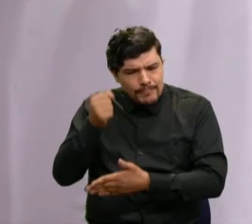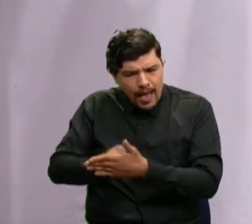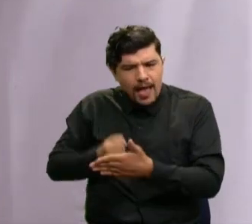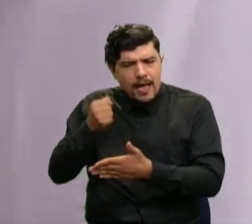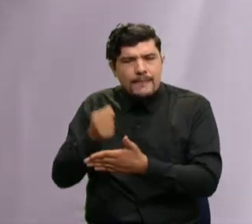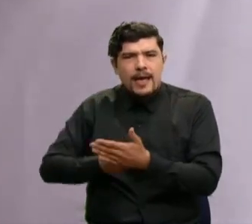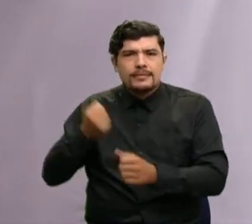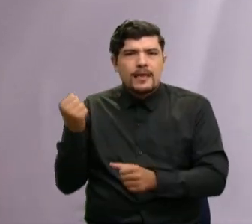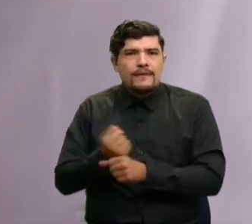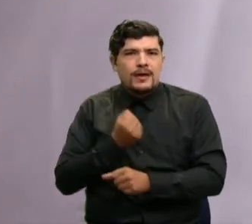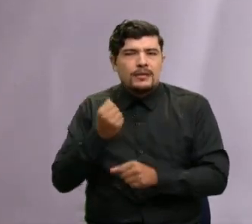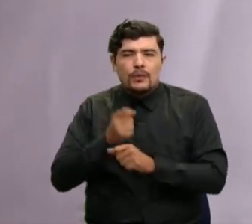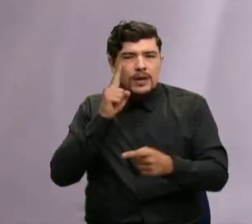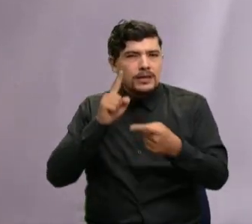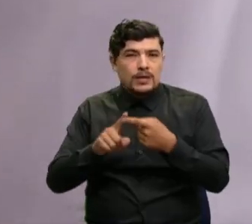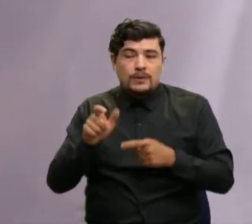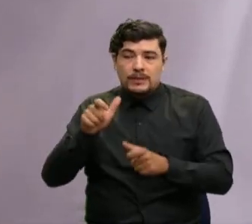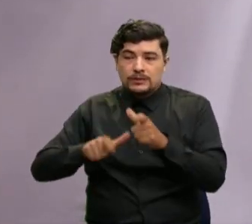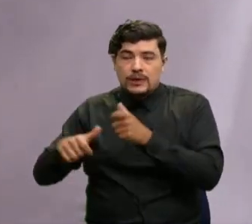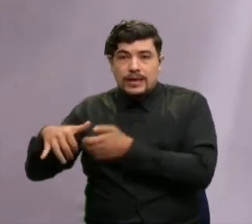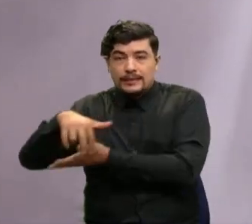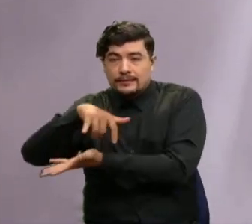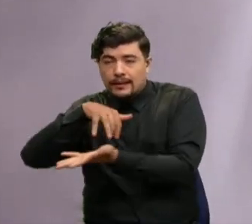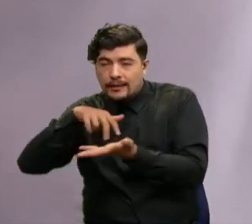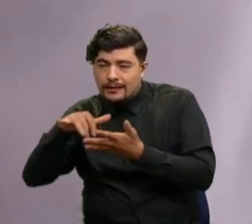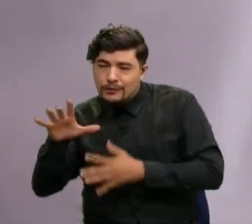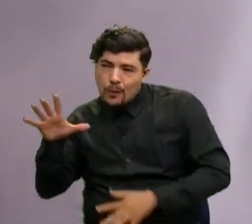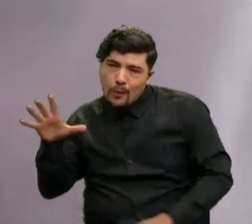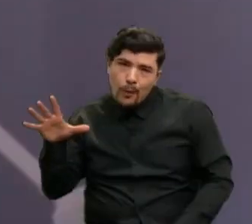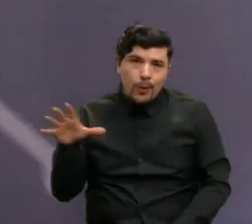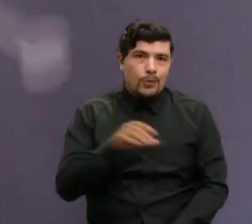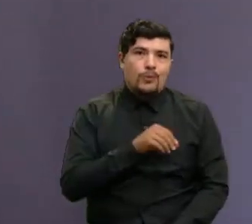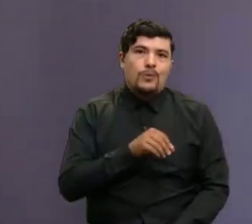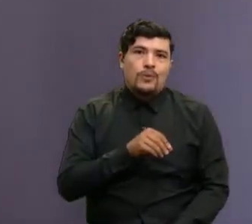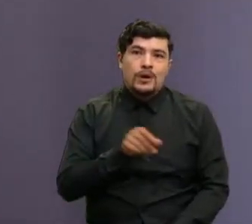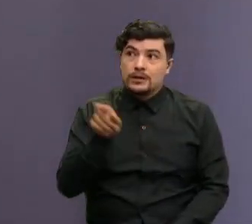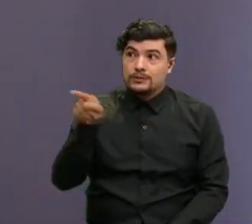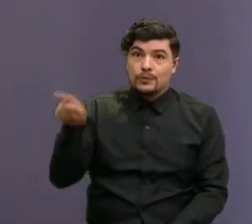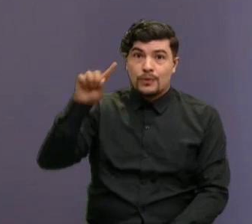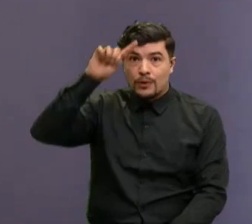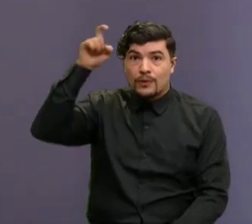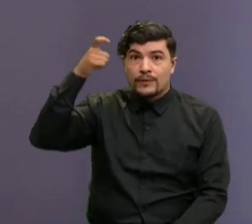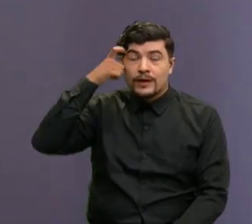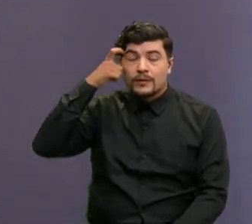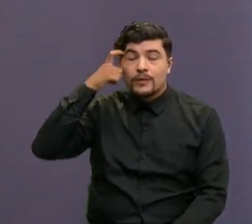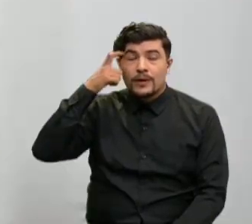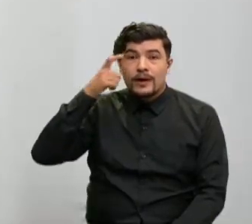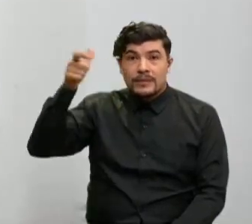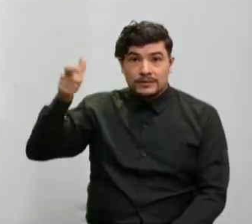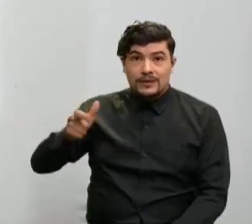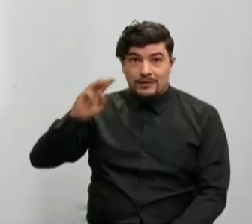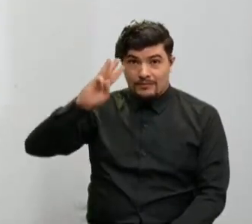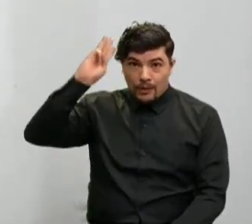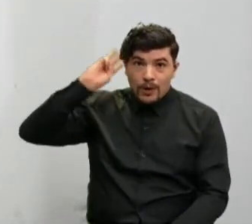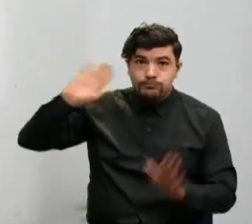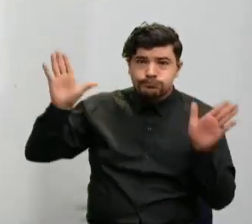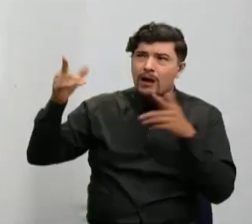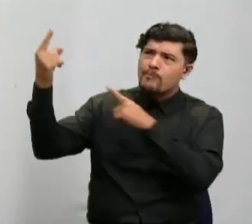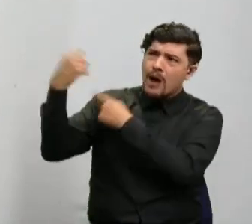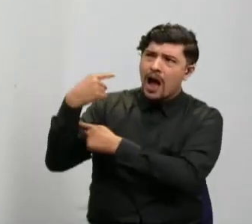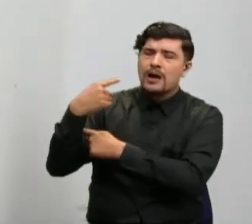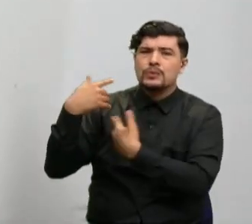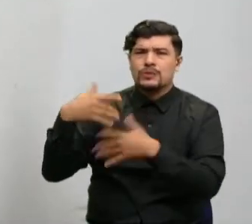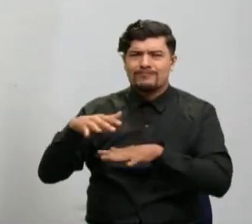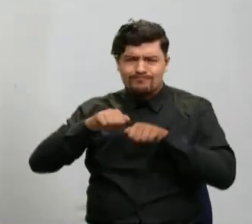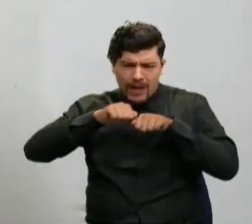los territorios de nuestra población santandereana, y fue una instrucción del señor gobernador, toda nuestra población esté cubierta según el